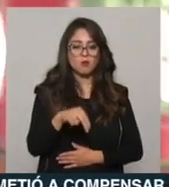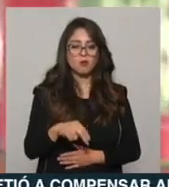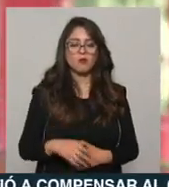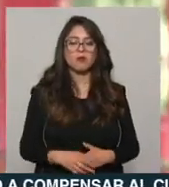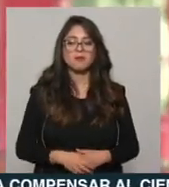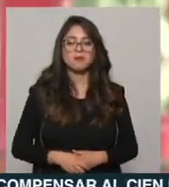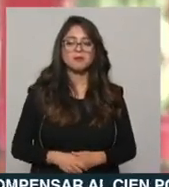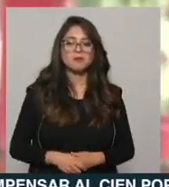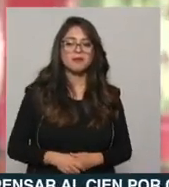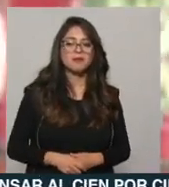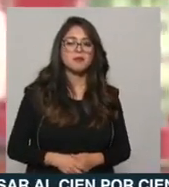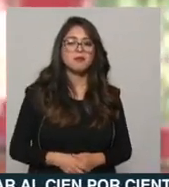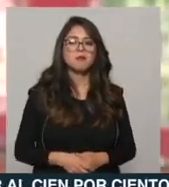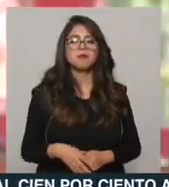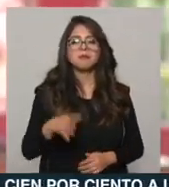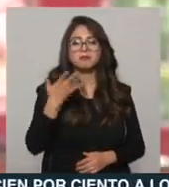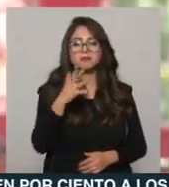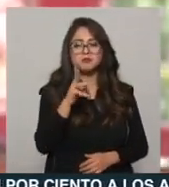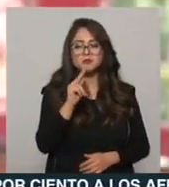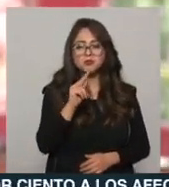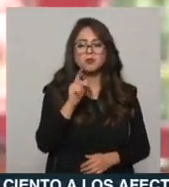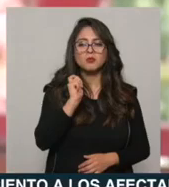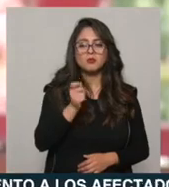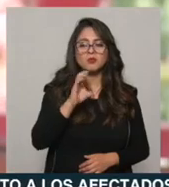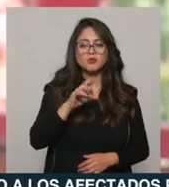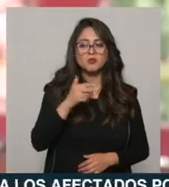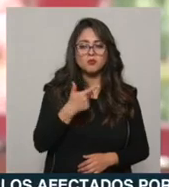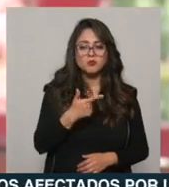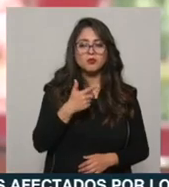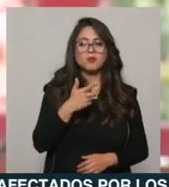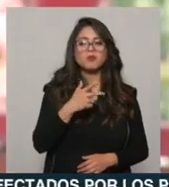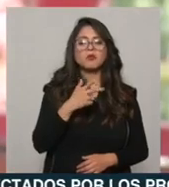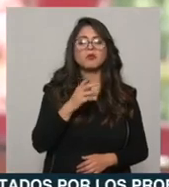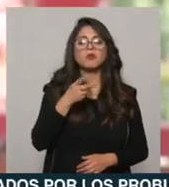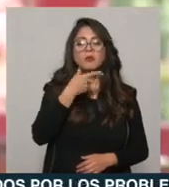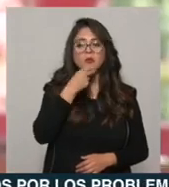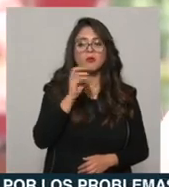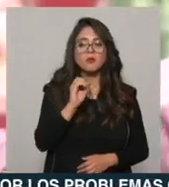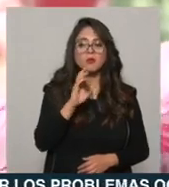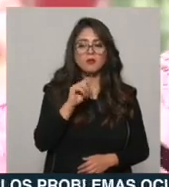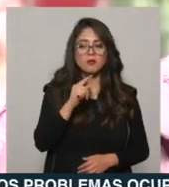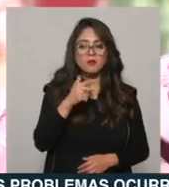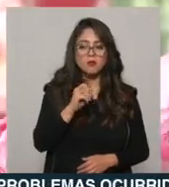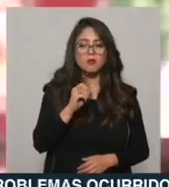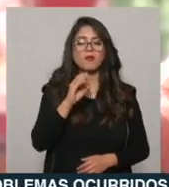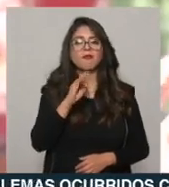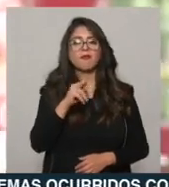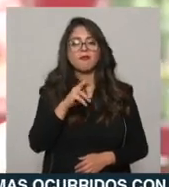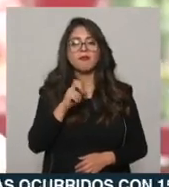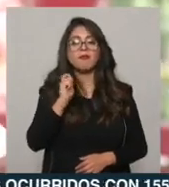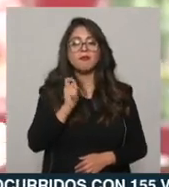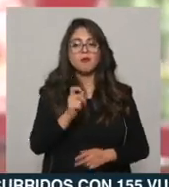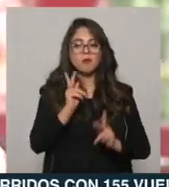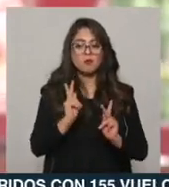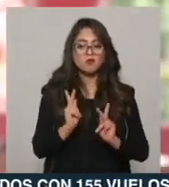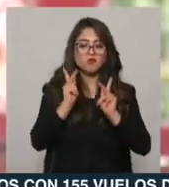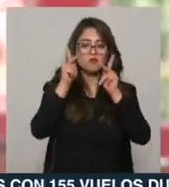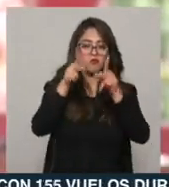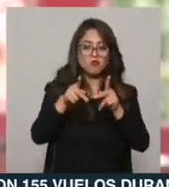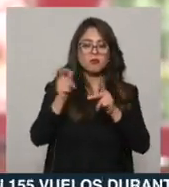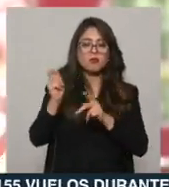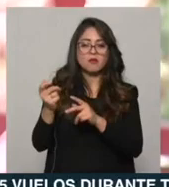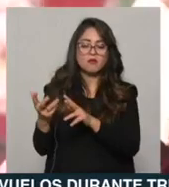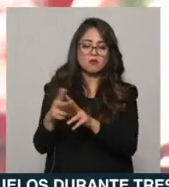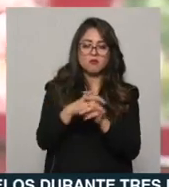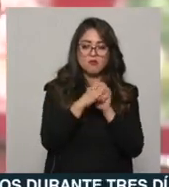Ahí por los 80, una película de Chuck Norris que se llama The Octagon Fight. Él camina por un puente y se agarra, hace un mano a